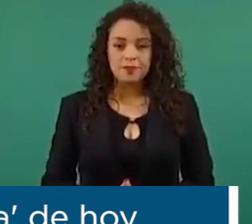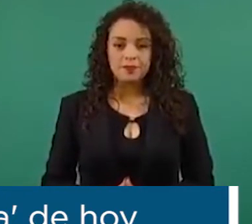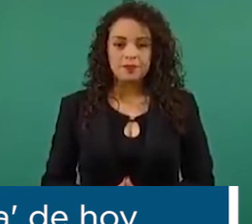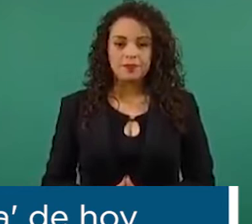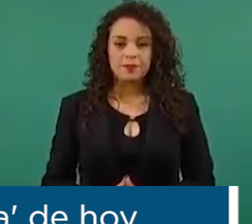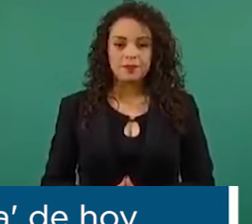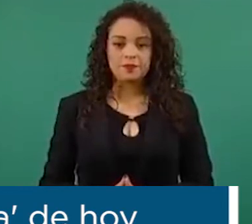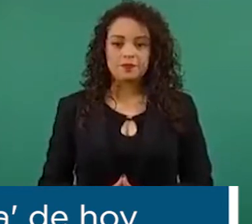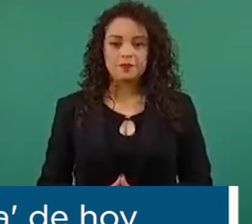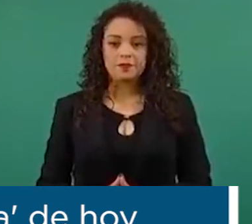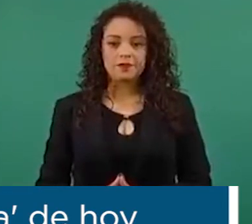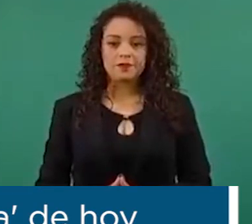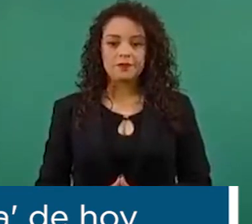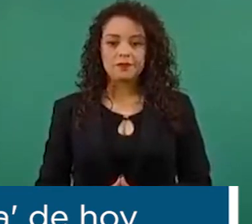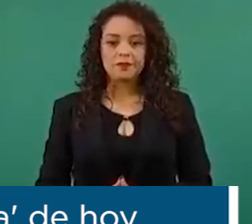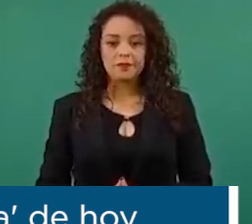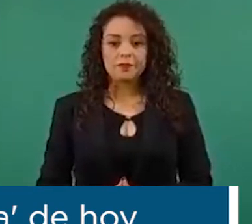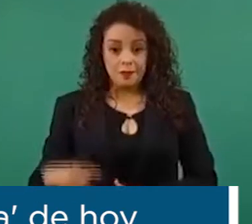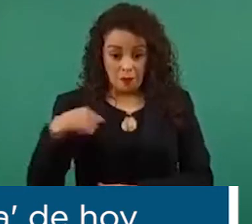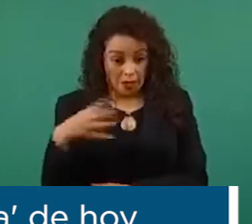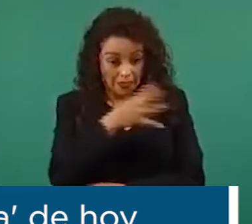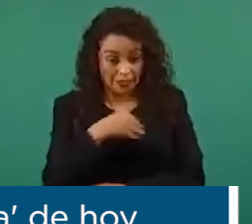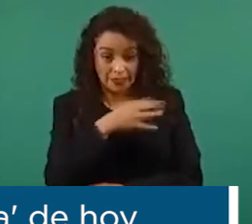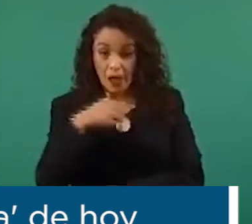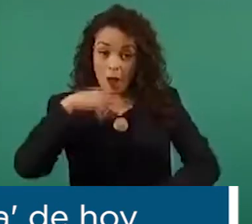Ni con mis hijos voy a hablar de política.